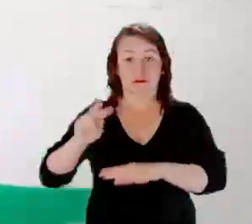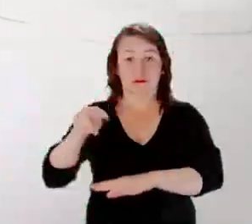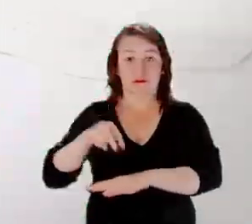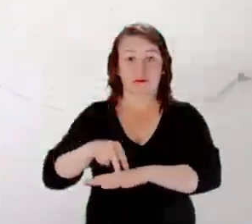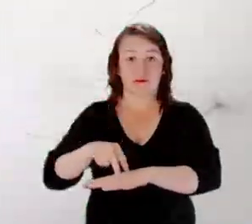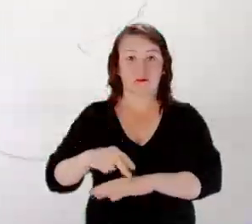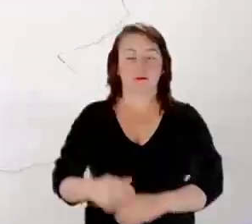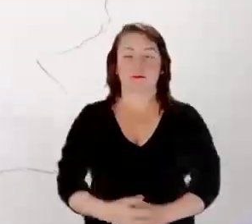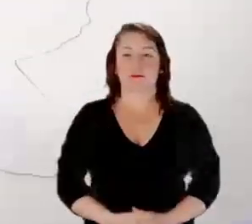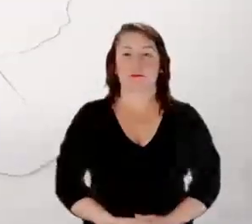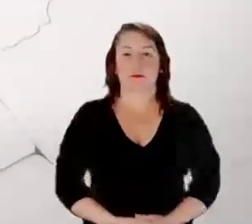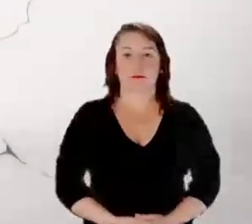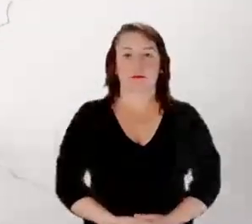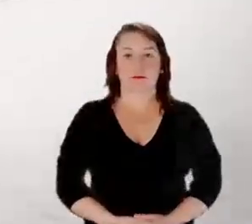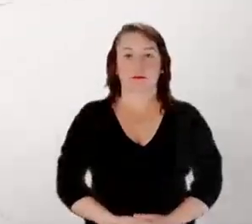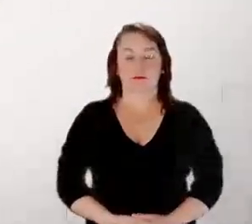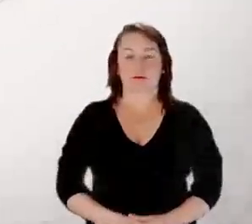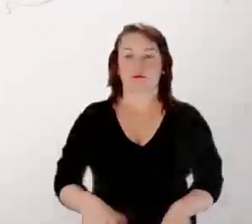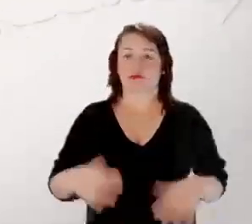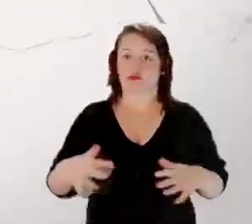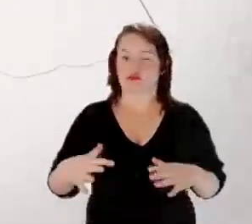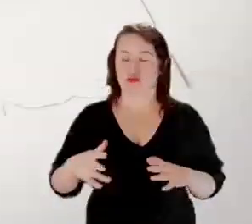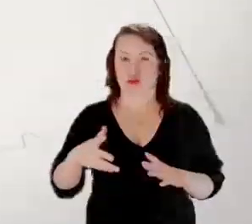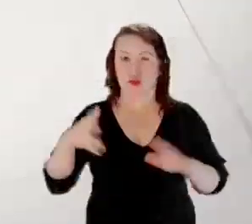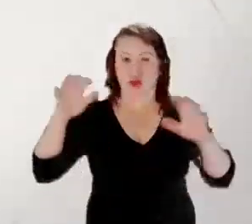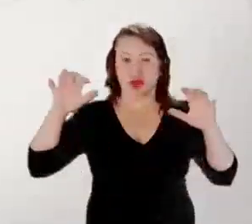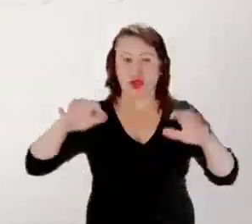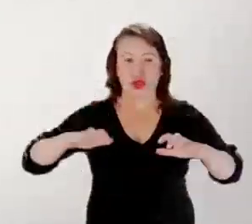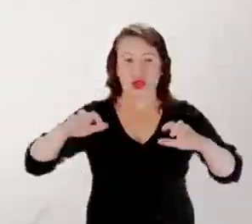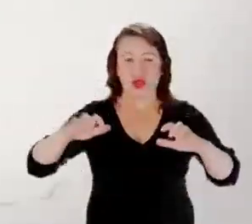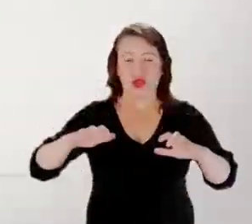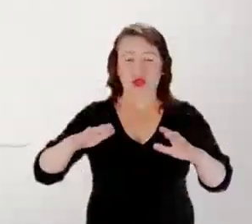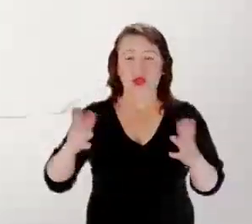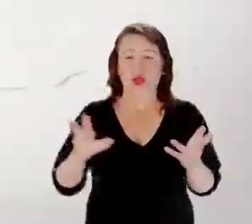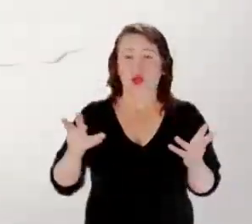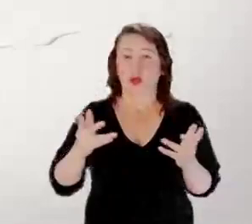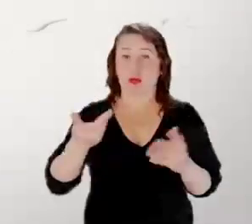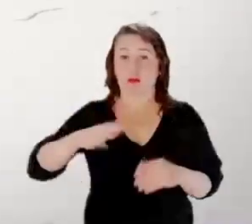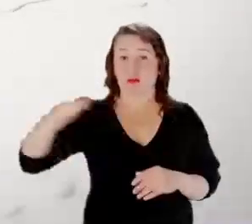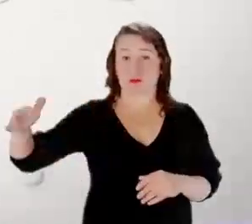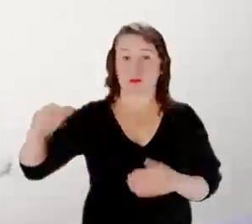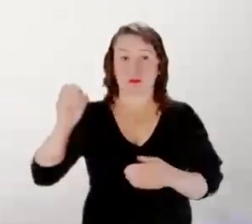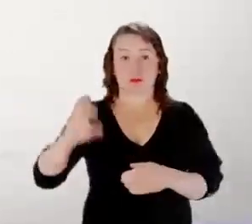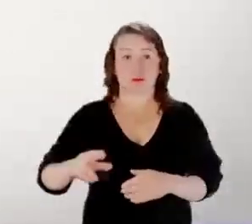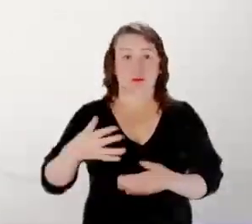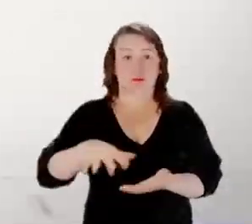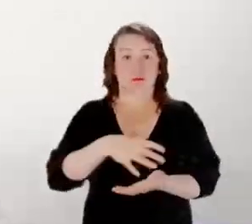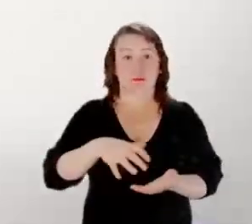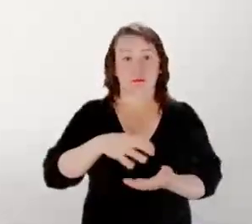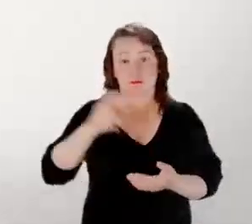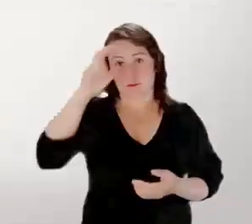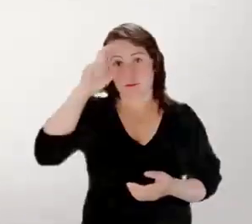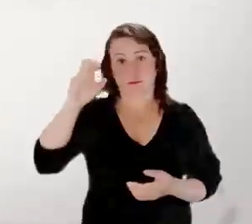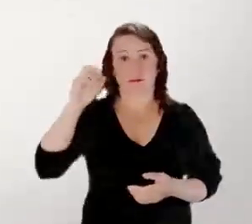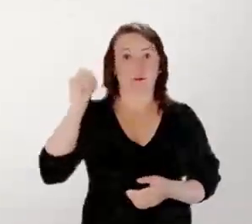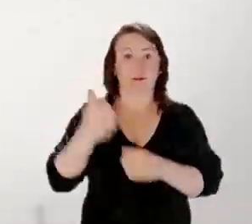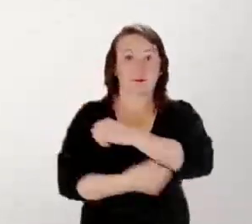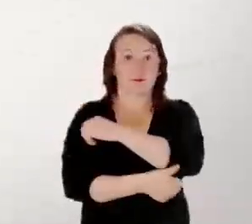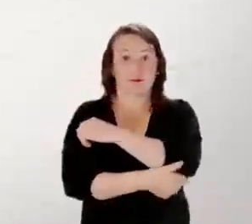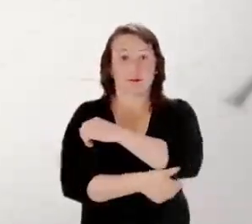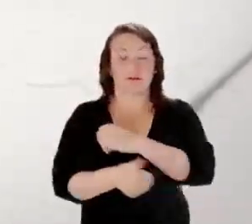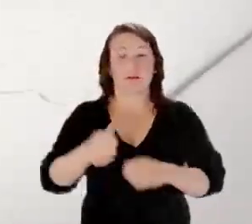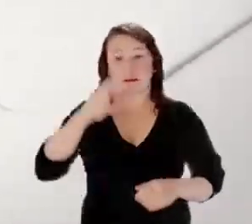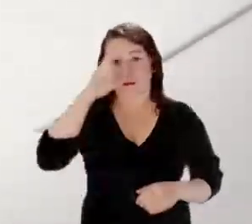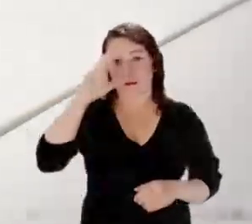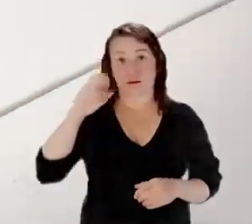Nariño. Los mejores registros lluviosos de los Andes se esperan en Antioquia, sur de Santander, norte de Boyacá, norte de